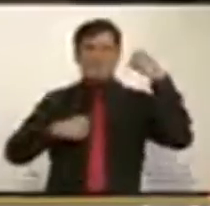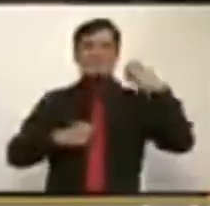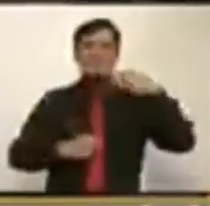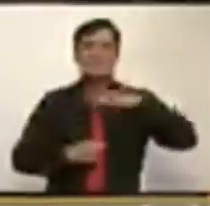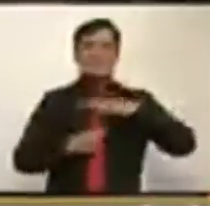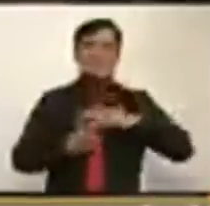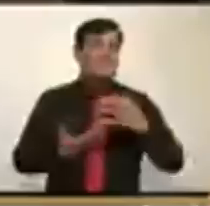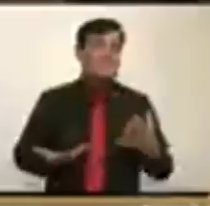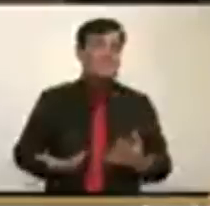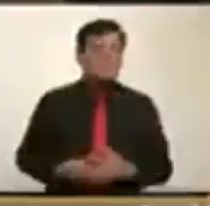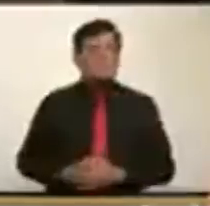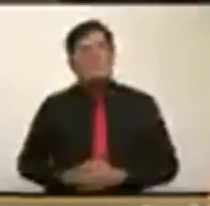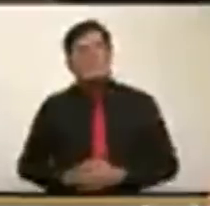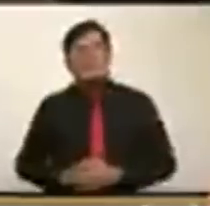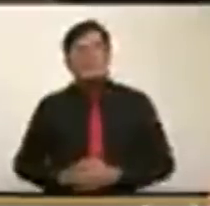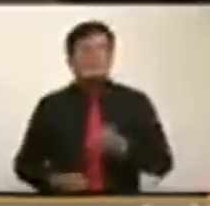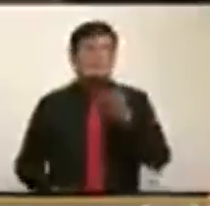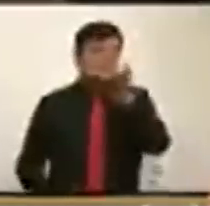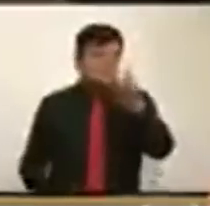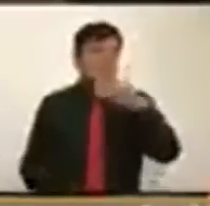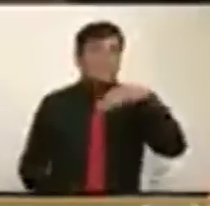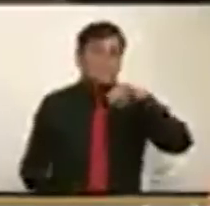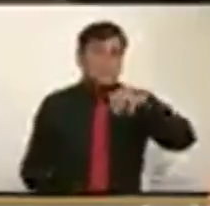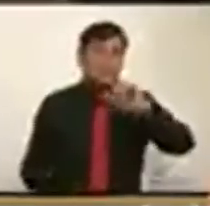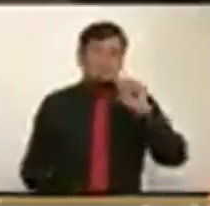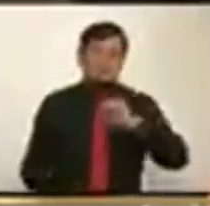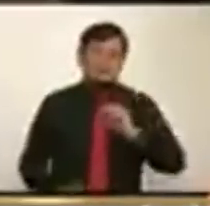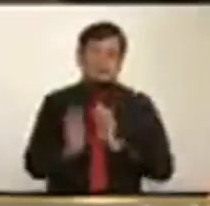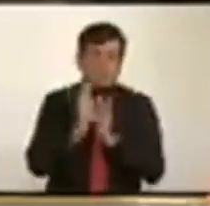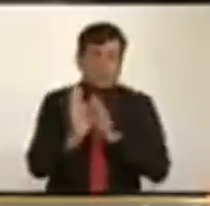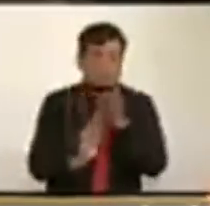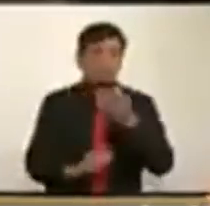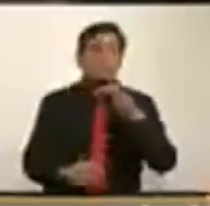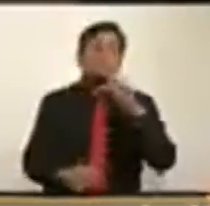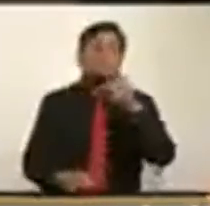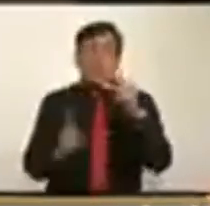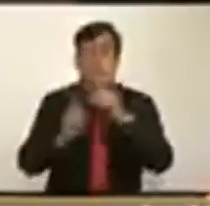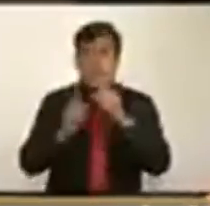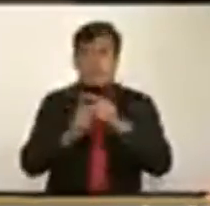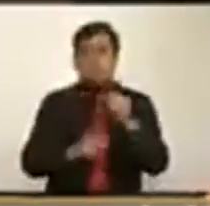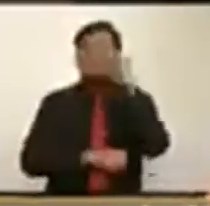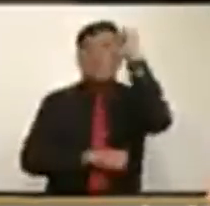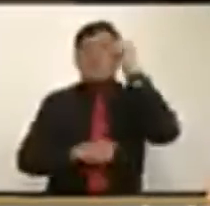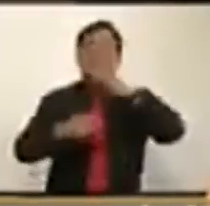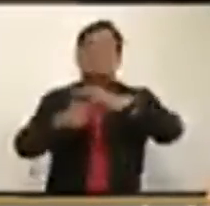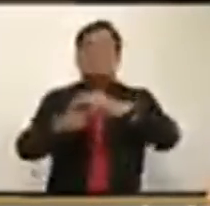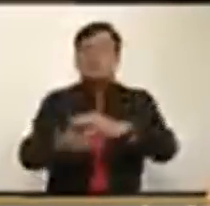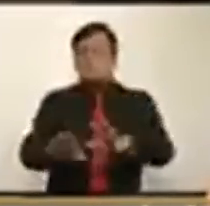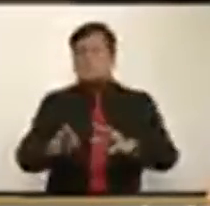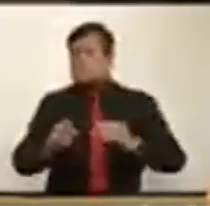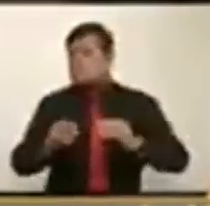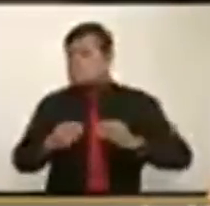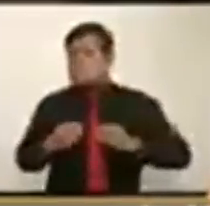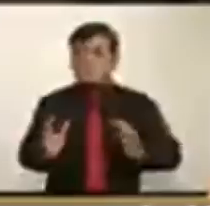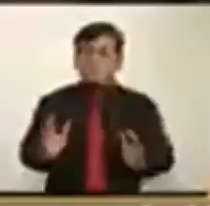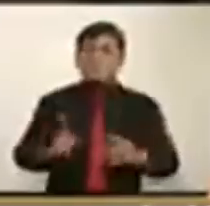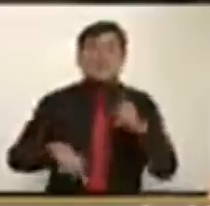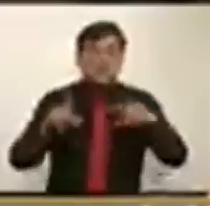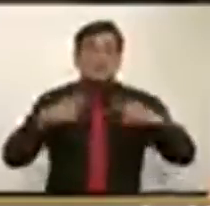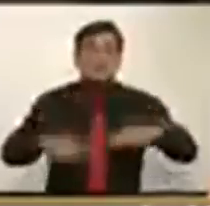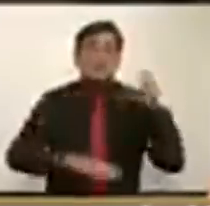Sí, senador Mejía, sus palabras le ganan votos. Lamentablemente tengo que aceptarlo. Porque hay que colombianos